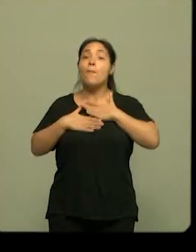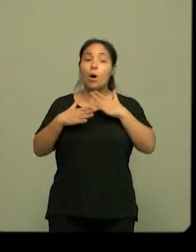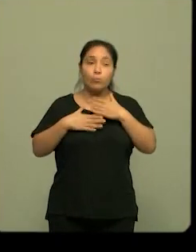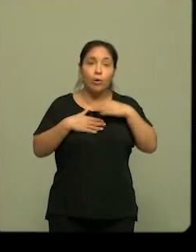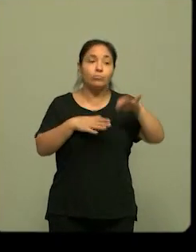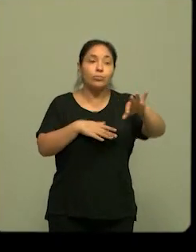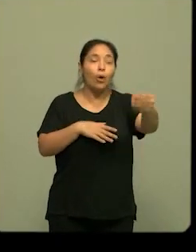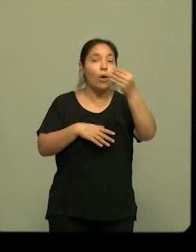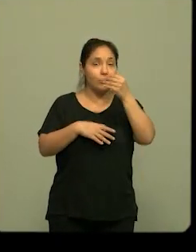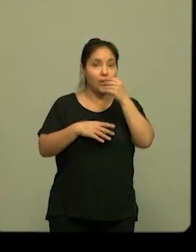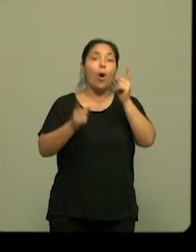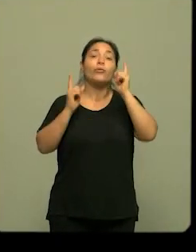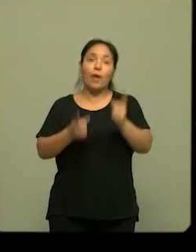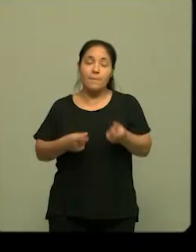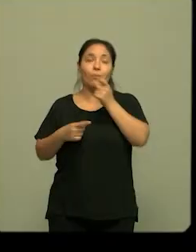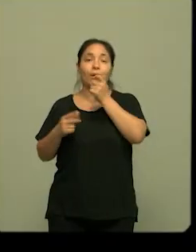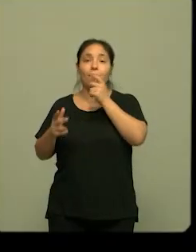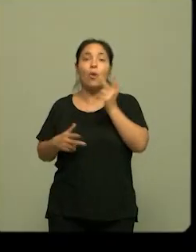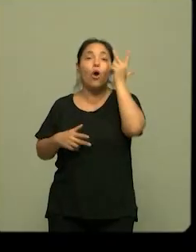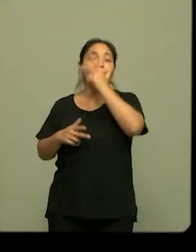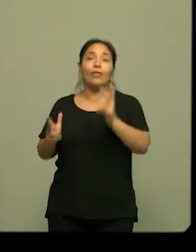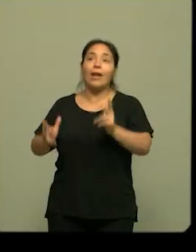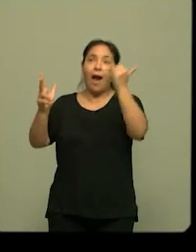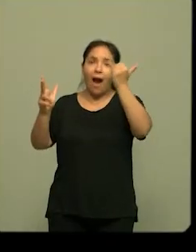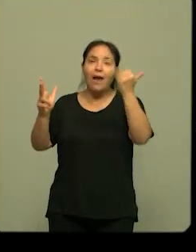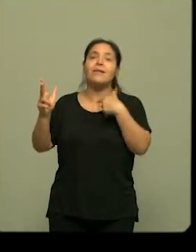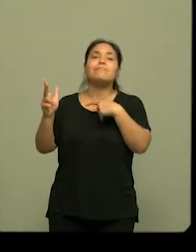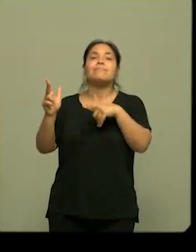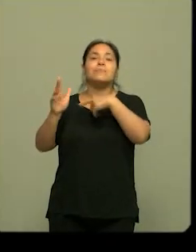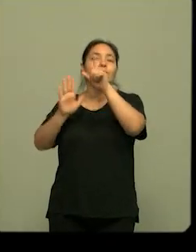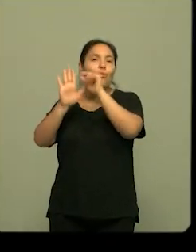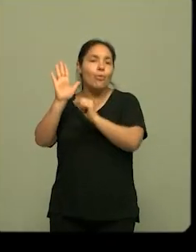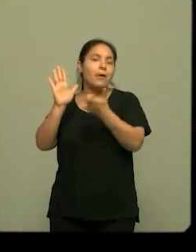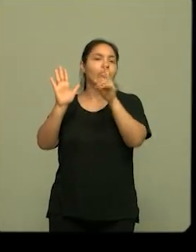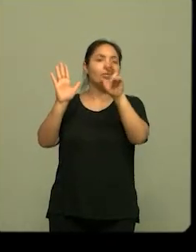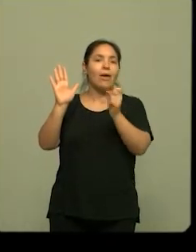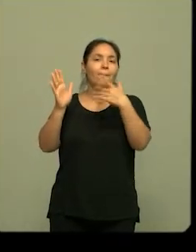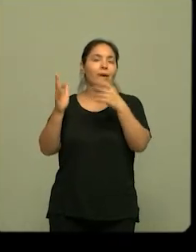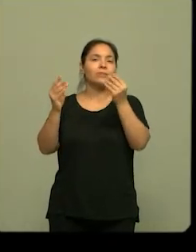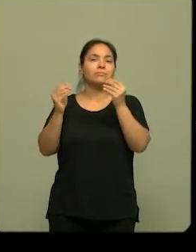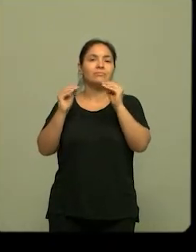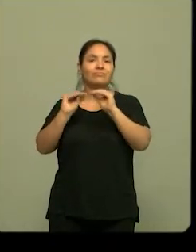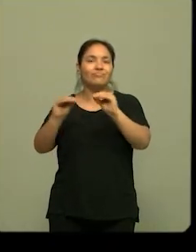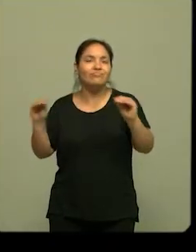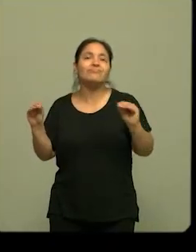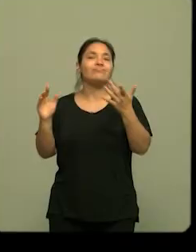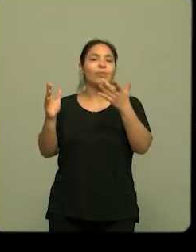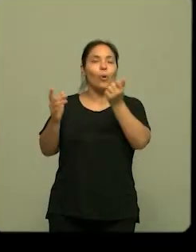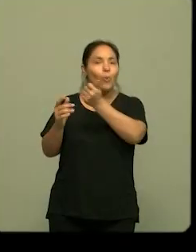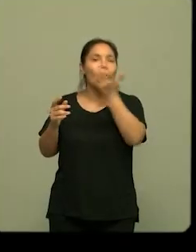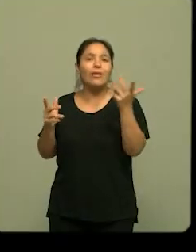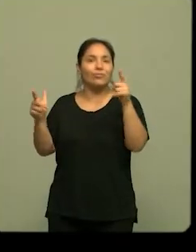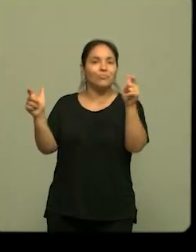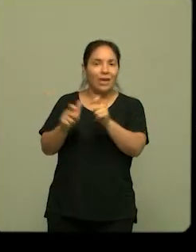hídrica. Que ese es un camino que están empezando a hacer varios, ¿no? En el mundo y por supuesto acá en la Argentina también. Y es una preocupación grande, ¿por qué? Porque frente a un